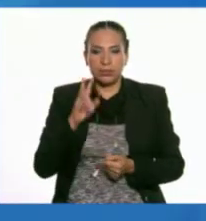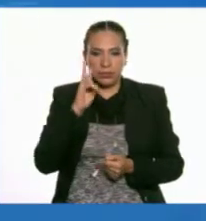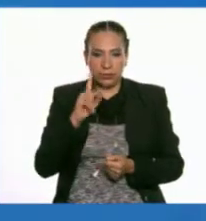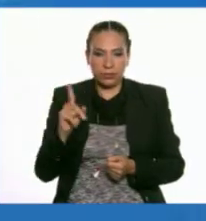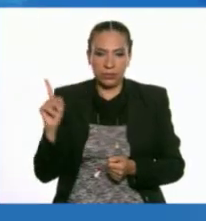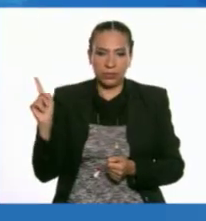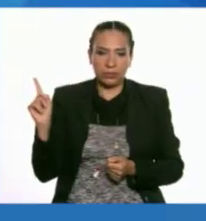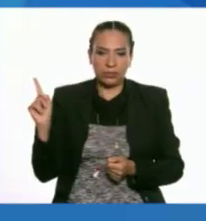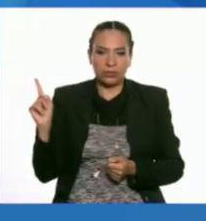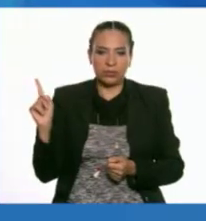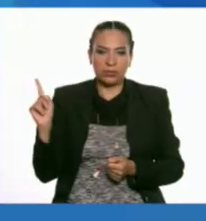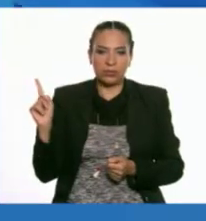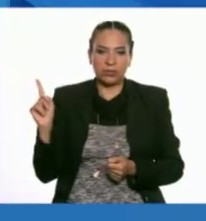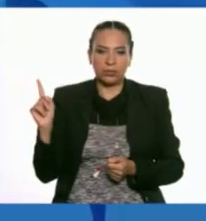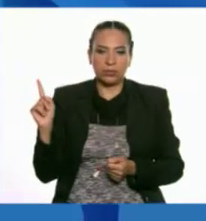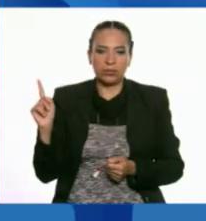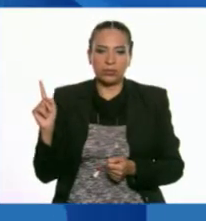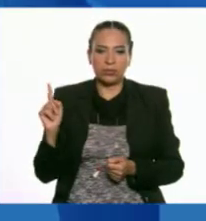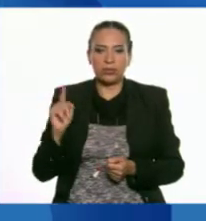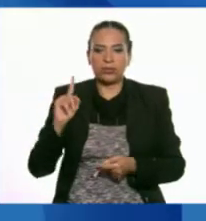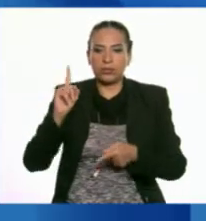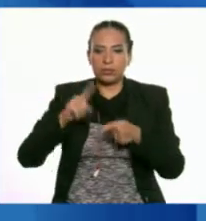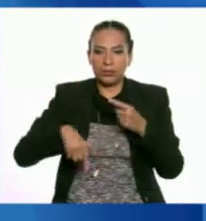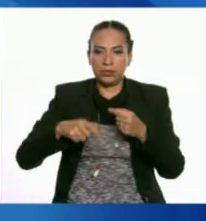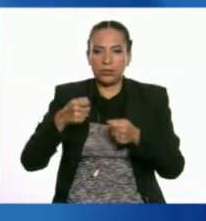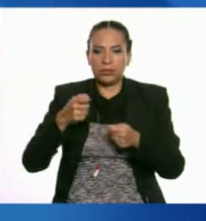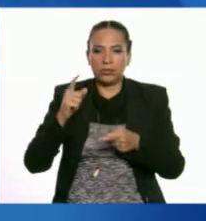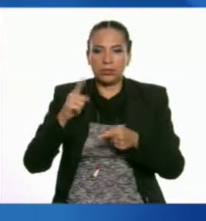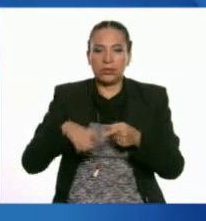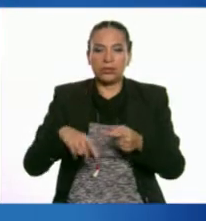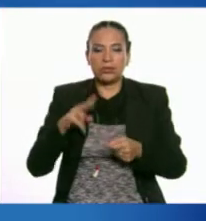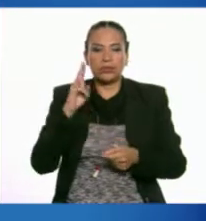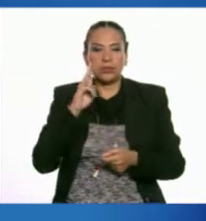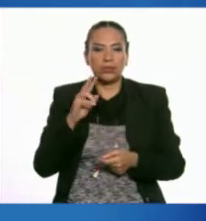¿Ven? Ahora vamos a quitársela.